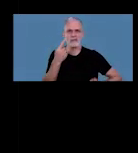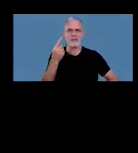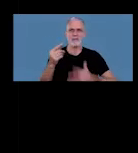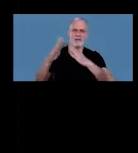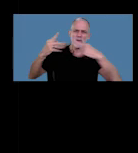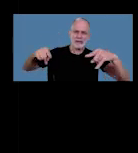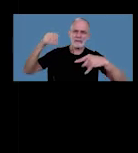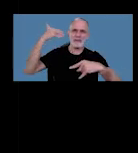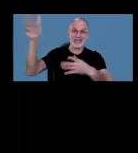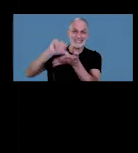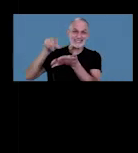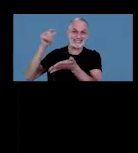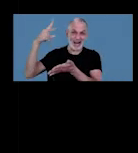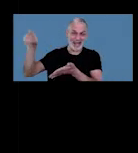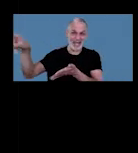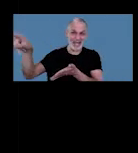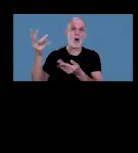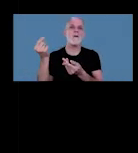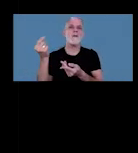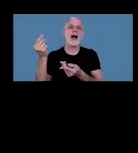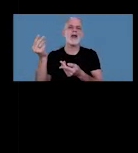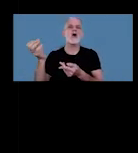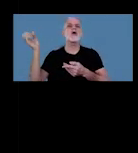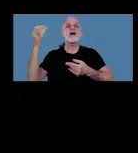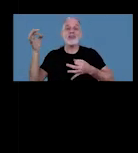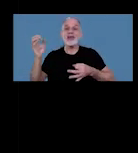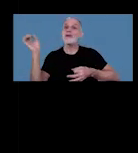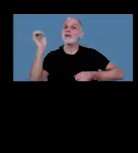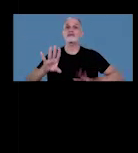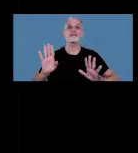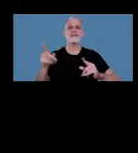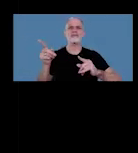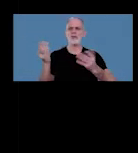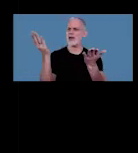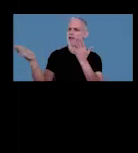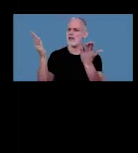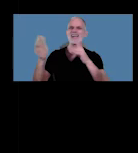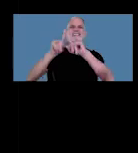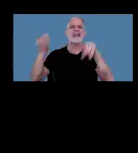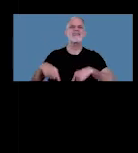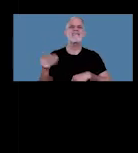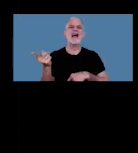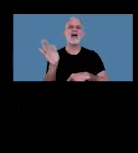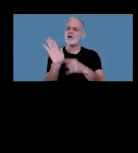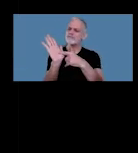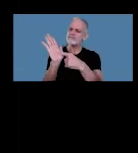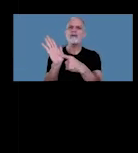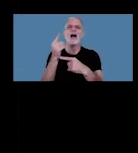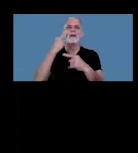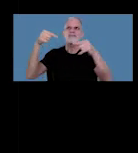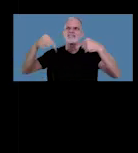situado en el exterior, el valor se debe acreditar con un certificado de